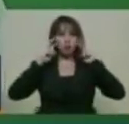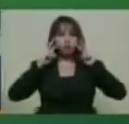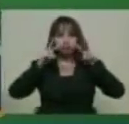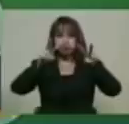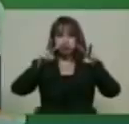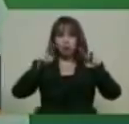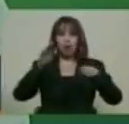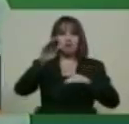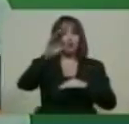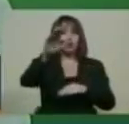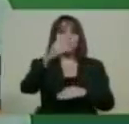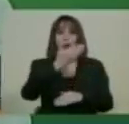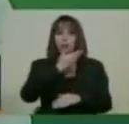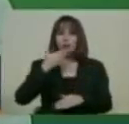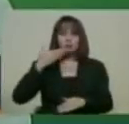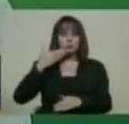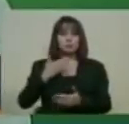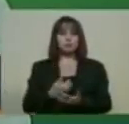el futuro,